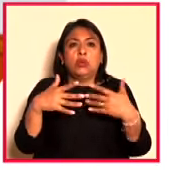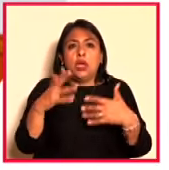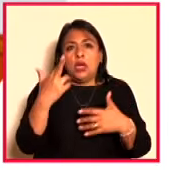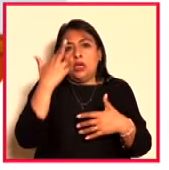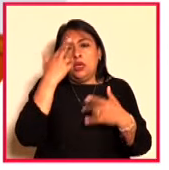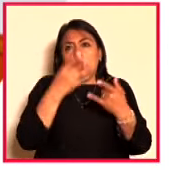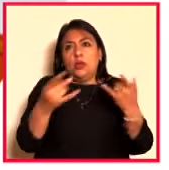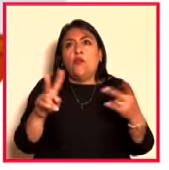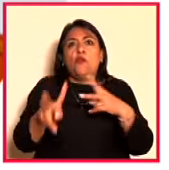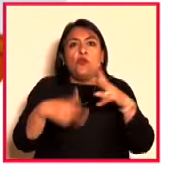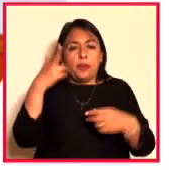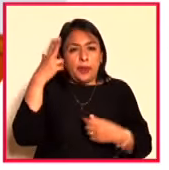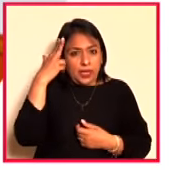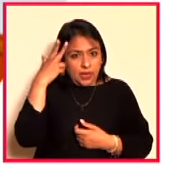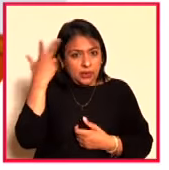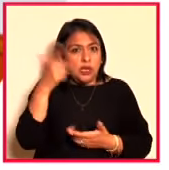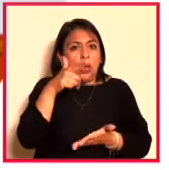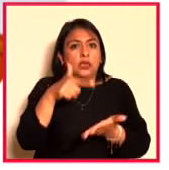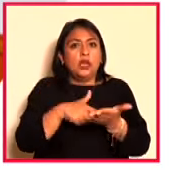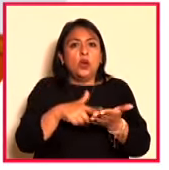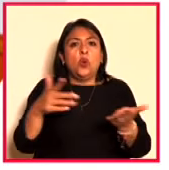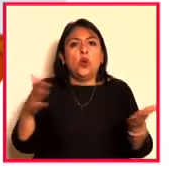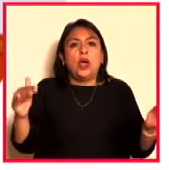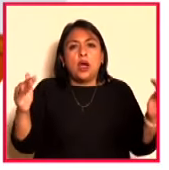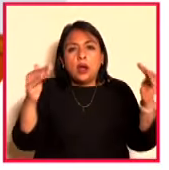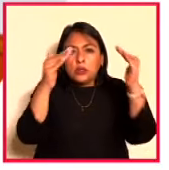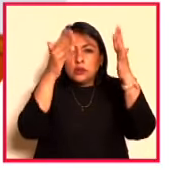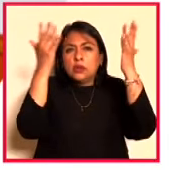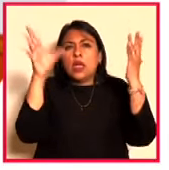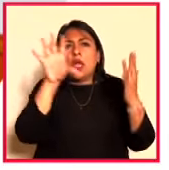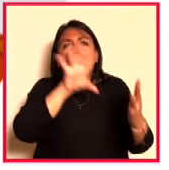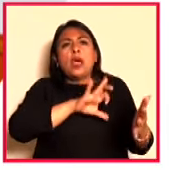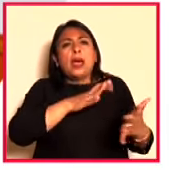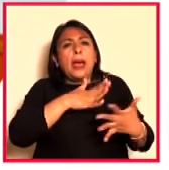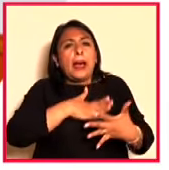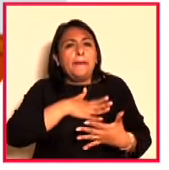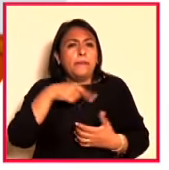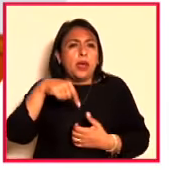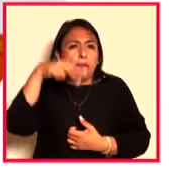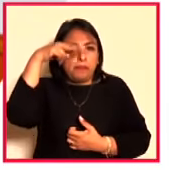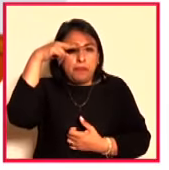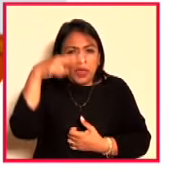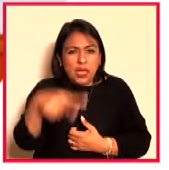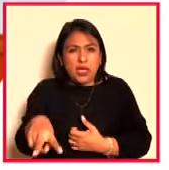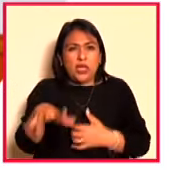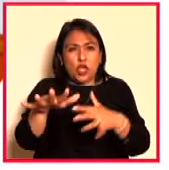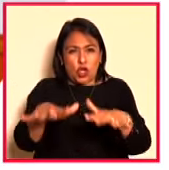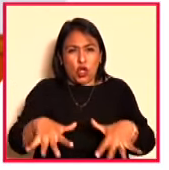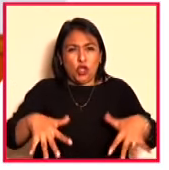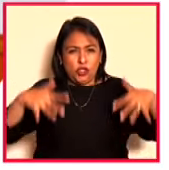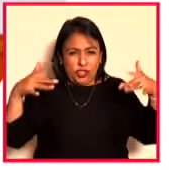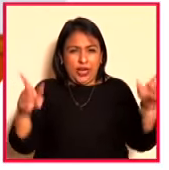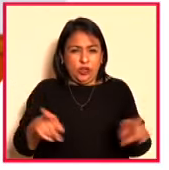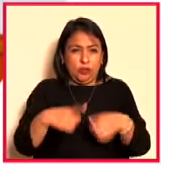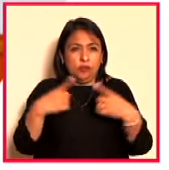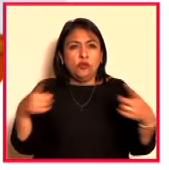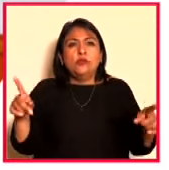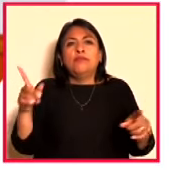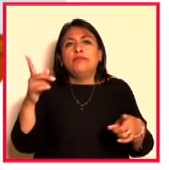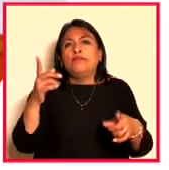Palacio de Bellas Artes, a zonas arqueológicas, amó México, en su concierto presentó obras de